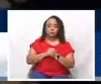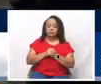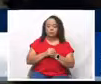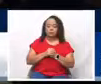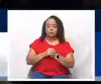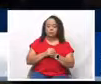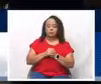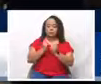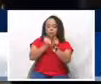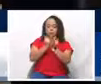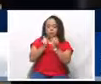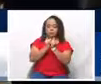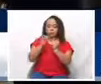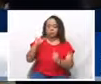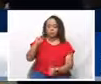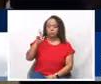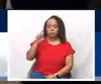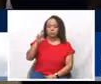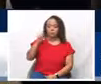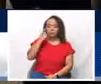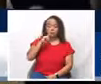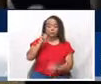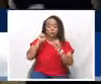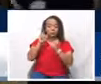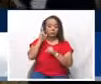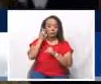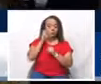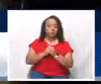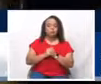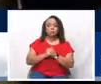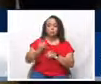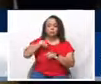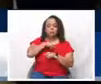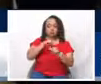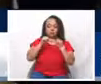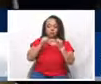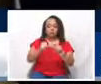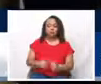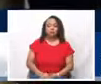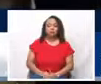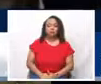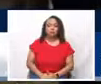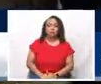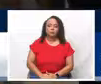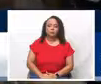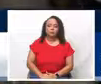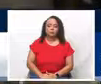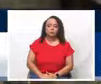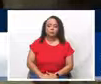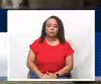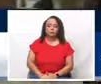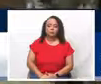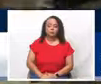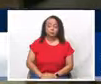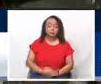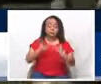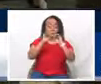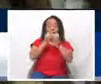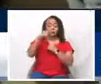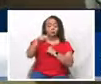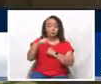posicionó con don Andrés para poder escuchar declaraciones cuando continuamos aún a la espera. Es que sí, la organización acá es